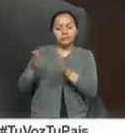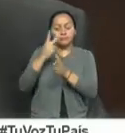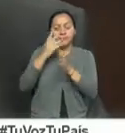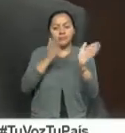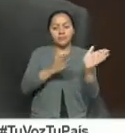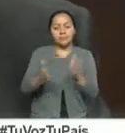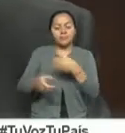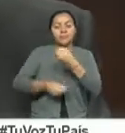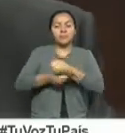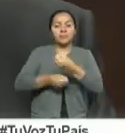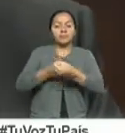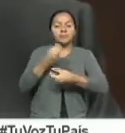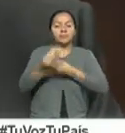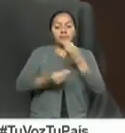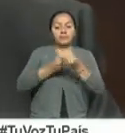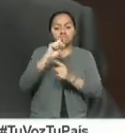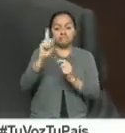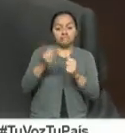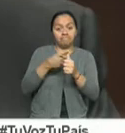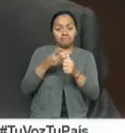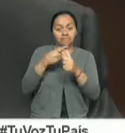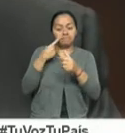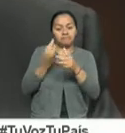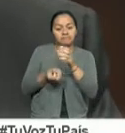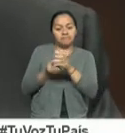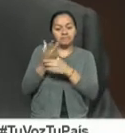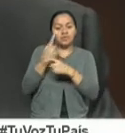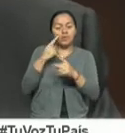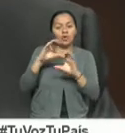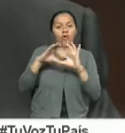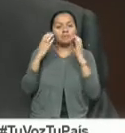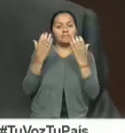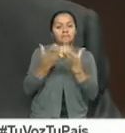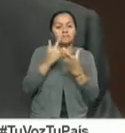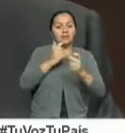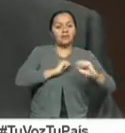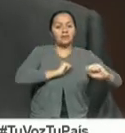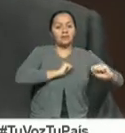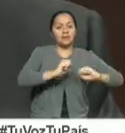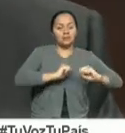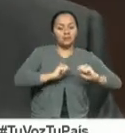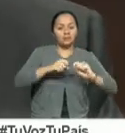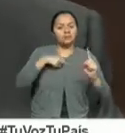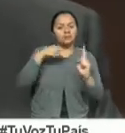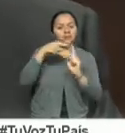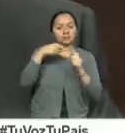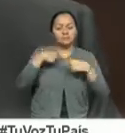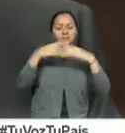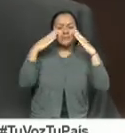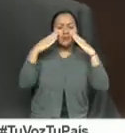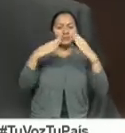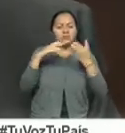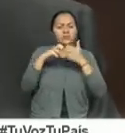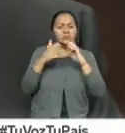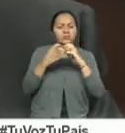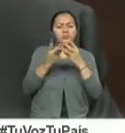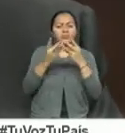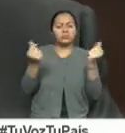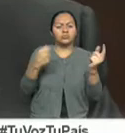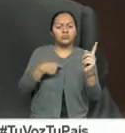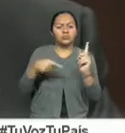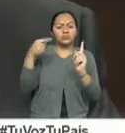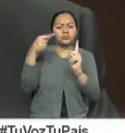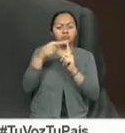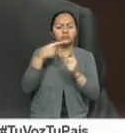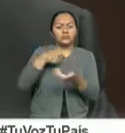acciones. Primero, la creación de un comité de gestión para atender la problemática